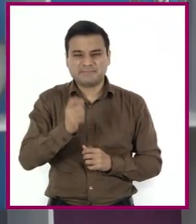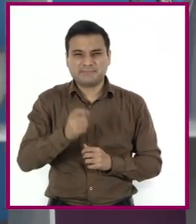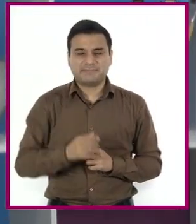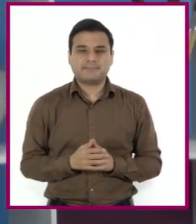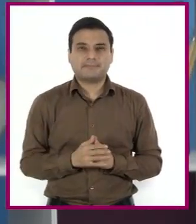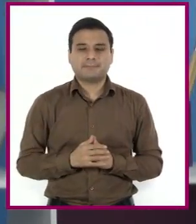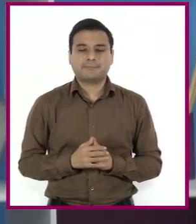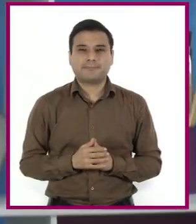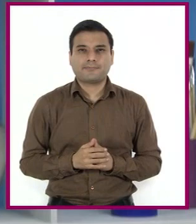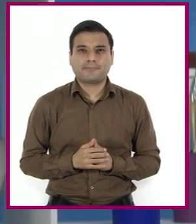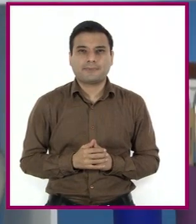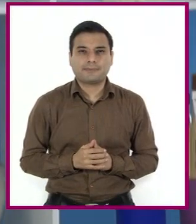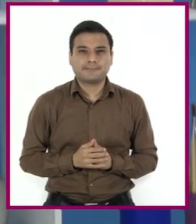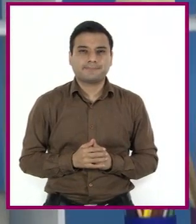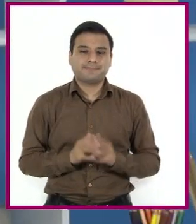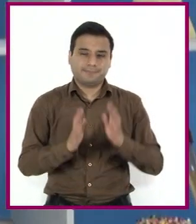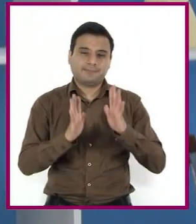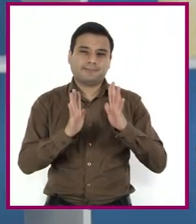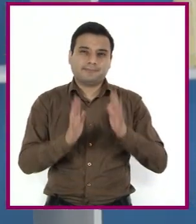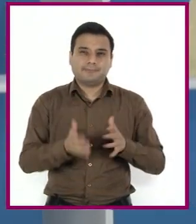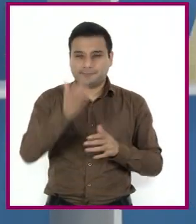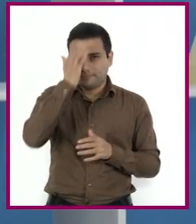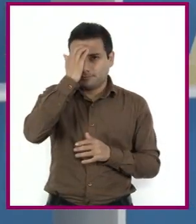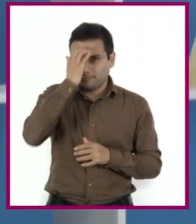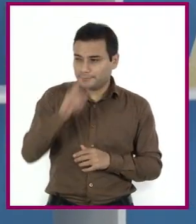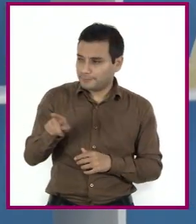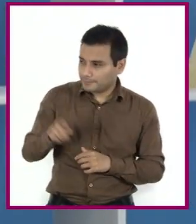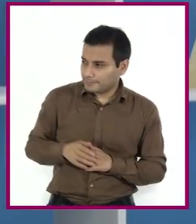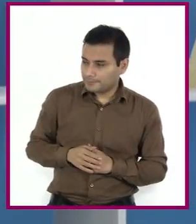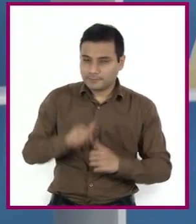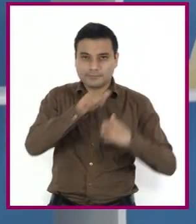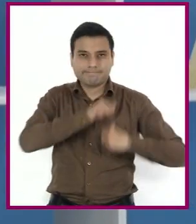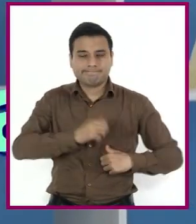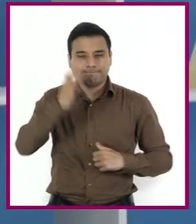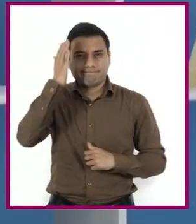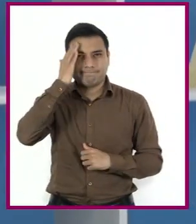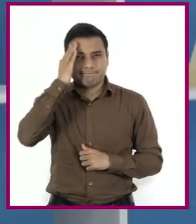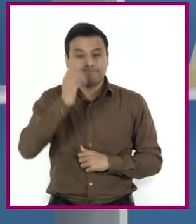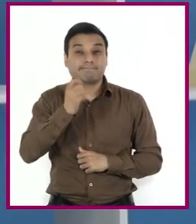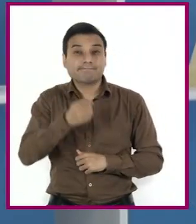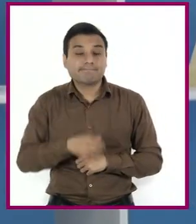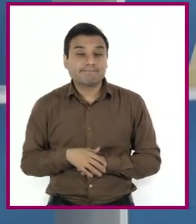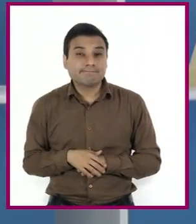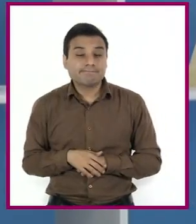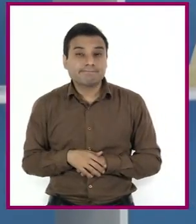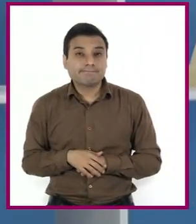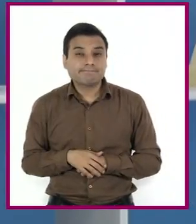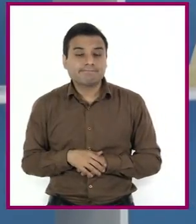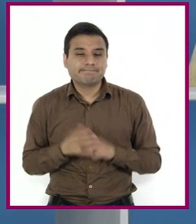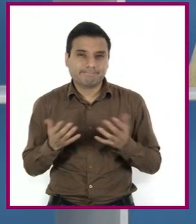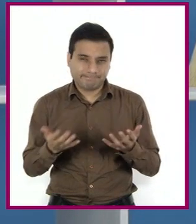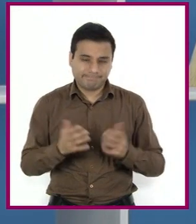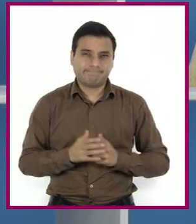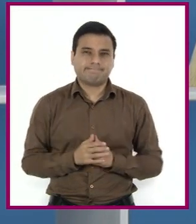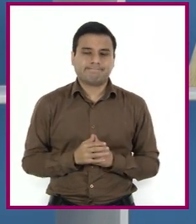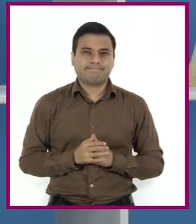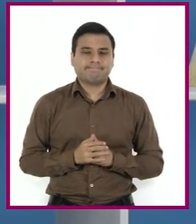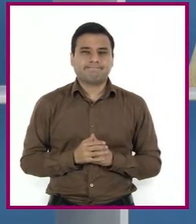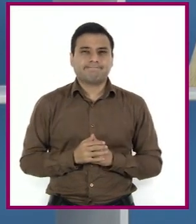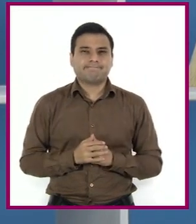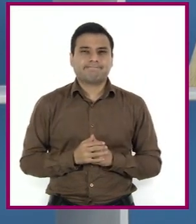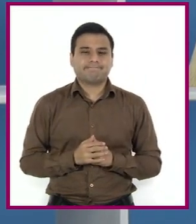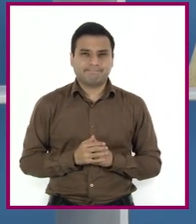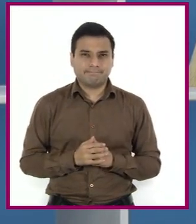hoy. Reconocimos el significado de autoridad y la relación tan cercana que tenemos hacia ella desde